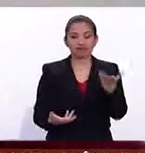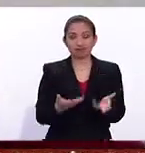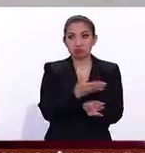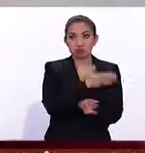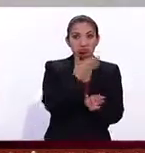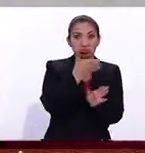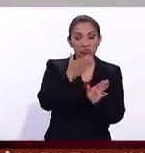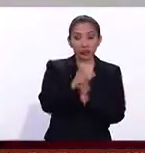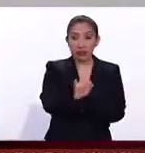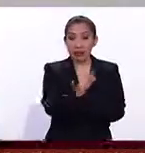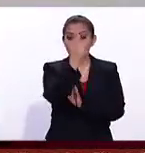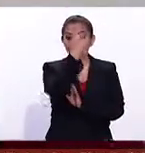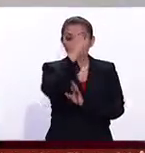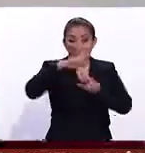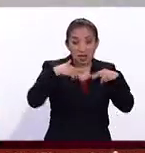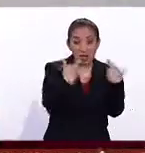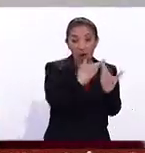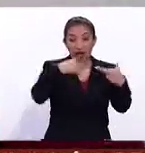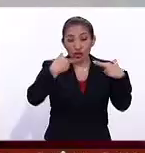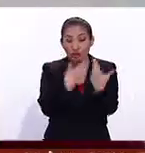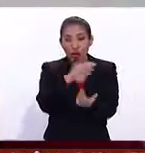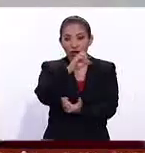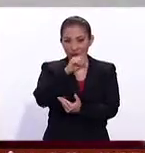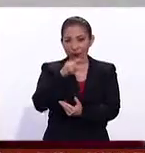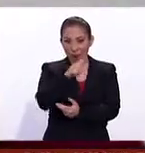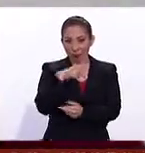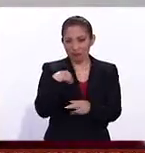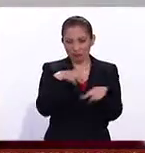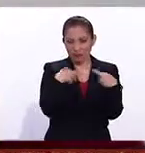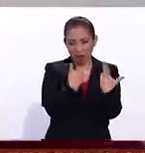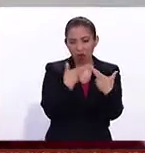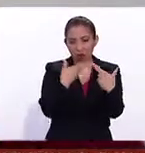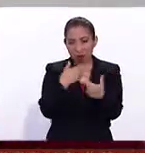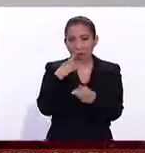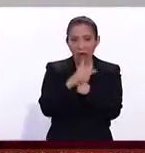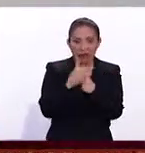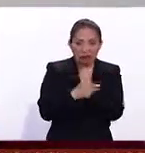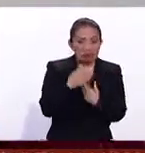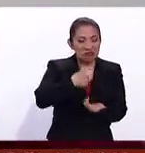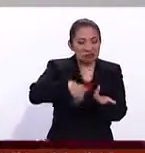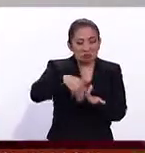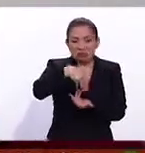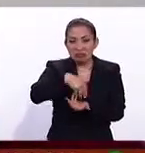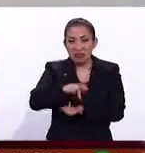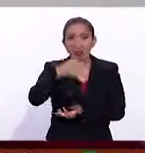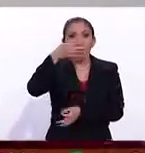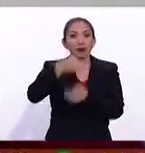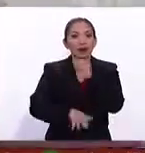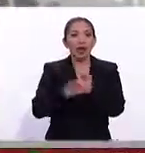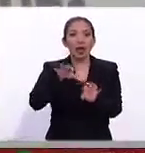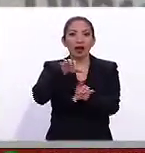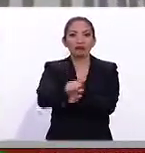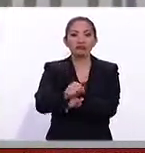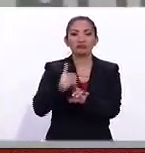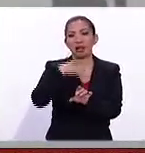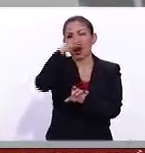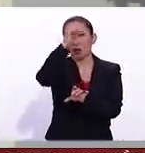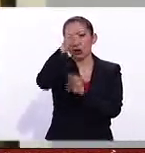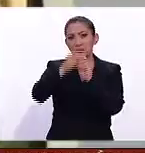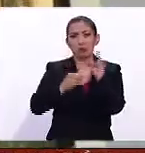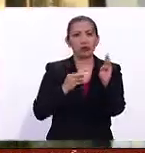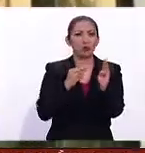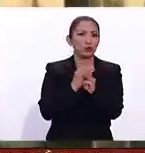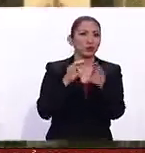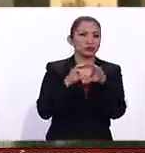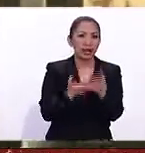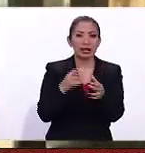en los 21 COPs, en las 21 veces que se han reunido los países, logramos alcanzar un acuerdo global.